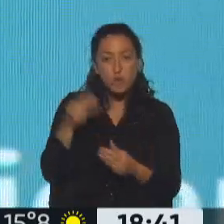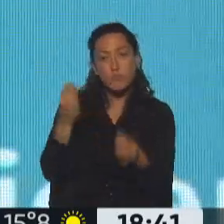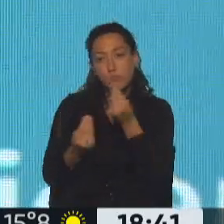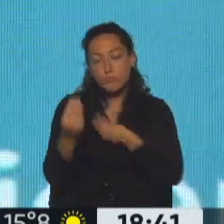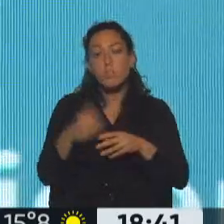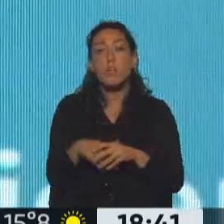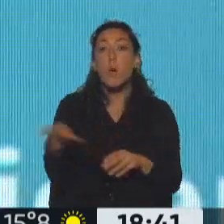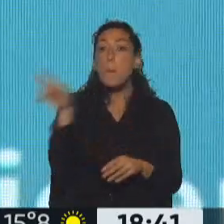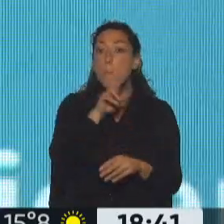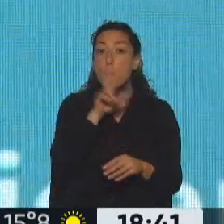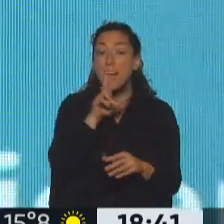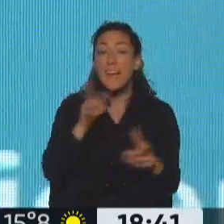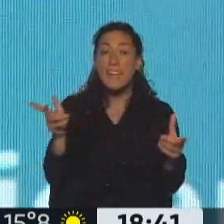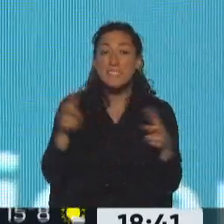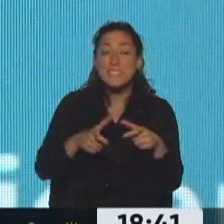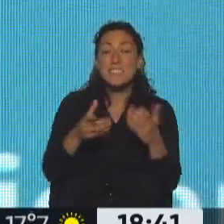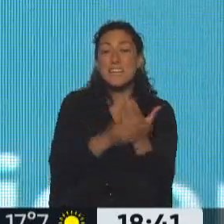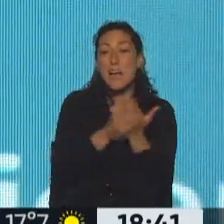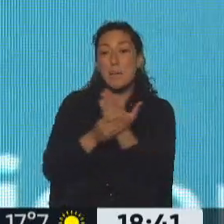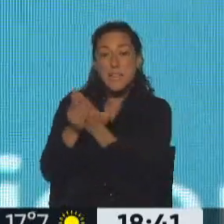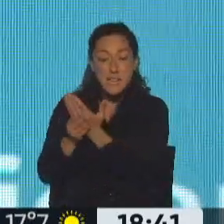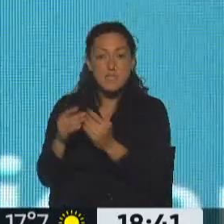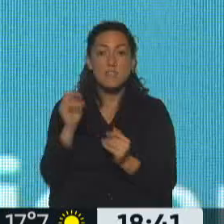3 mujeres a nuestro gabinete.